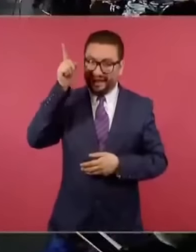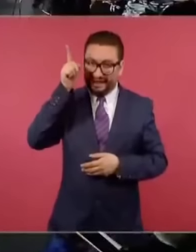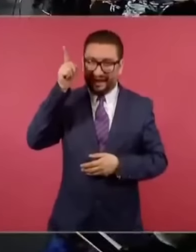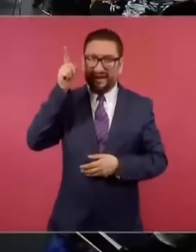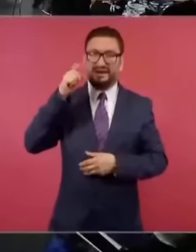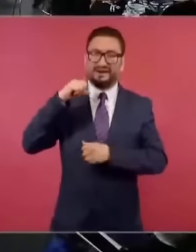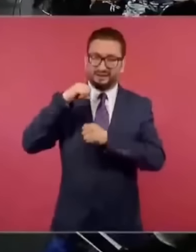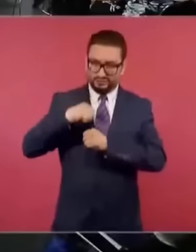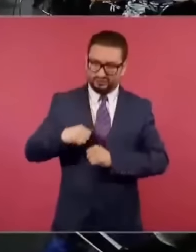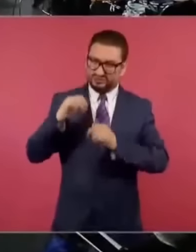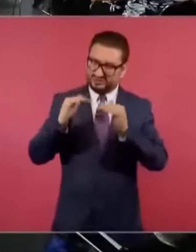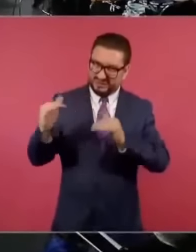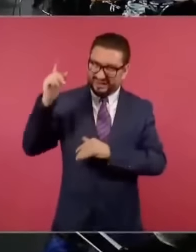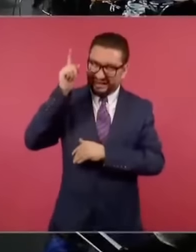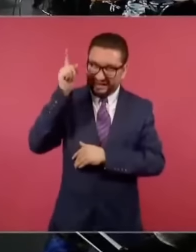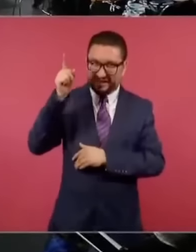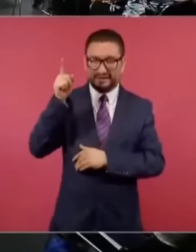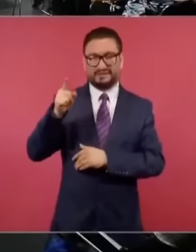Entonces,